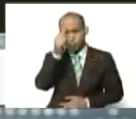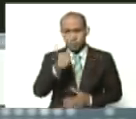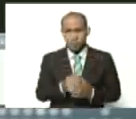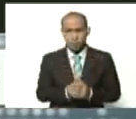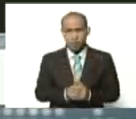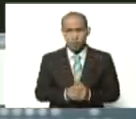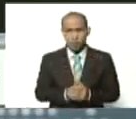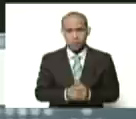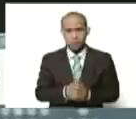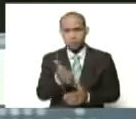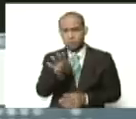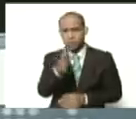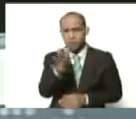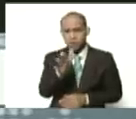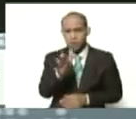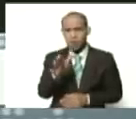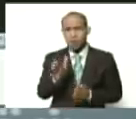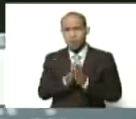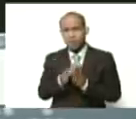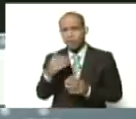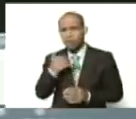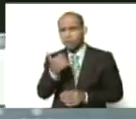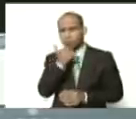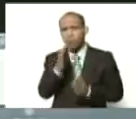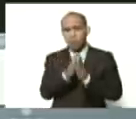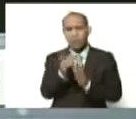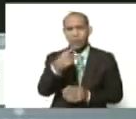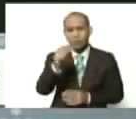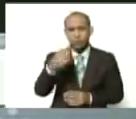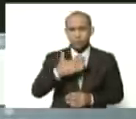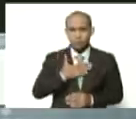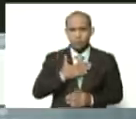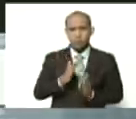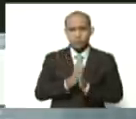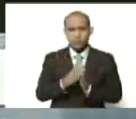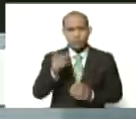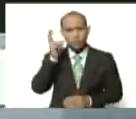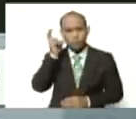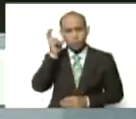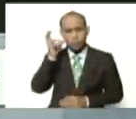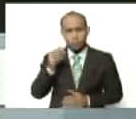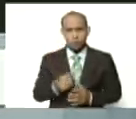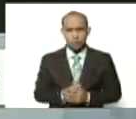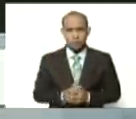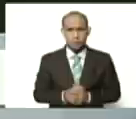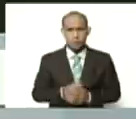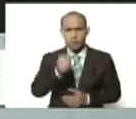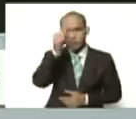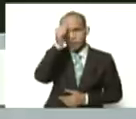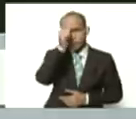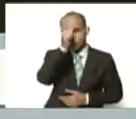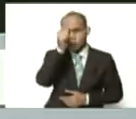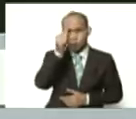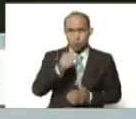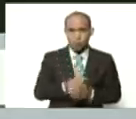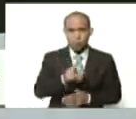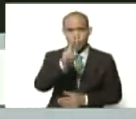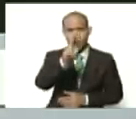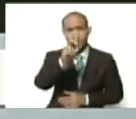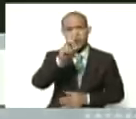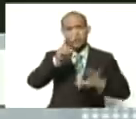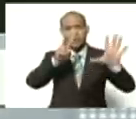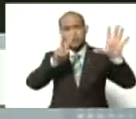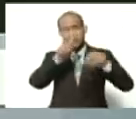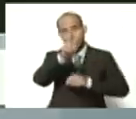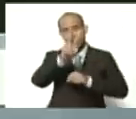si no es cierto así, me corrige, almirante en jefa. Oído. El Domingo de Ramos sería el 28 de